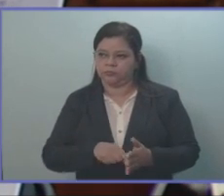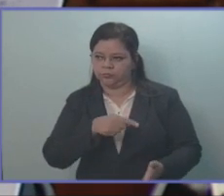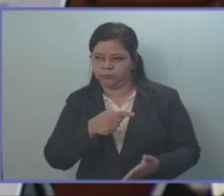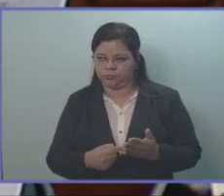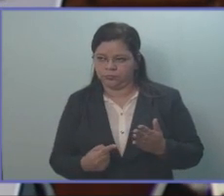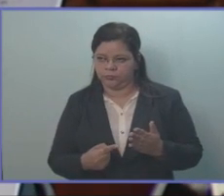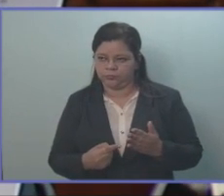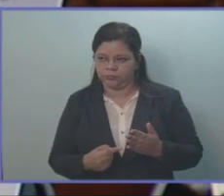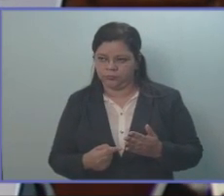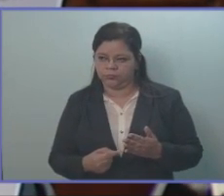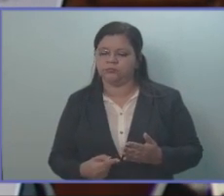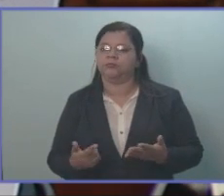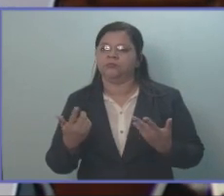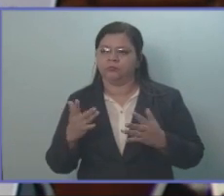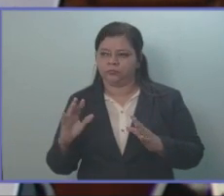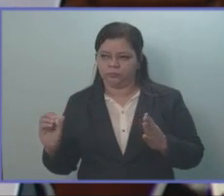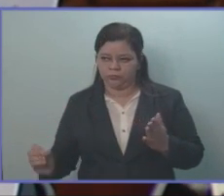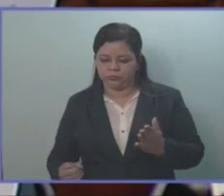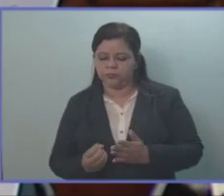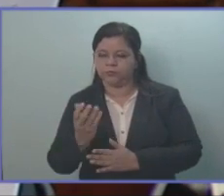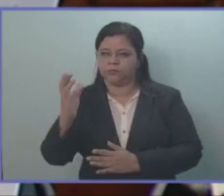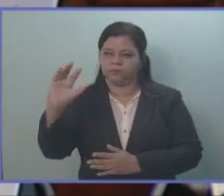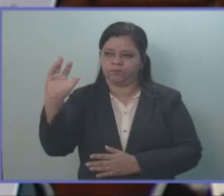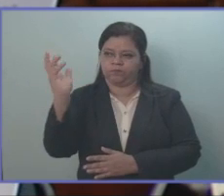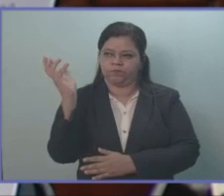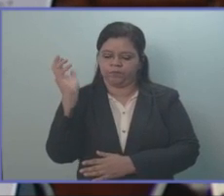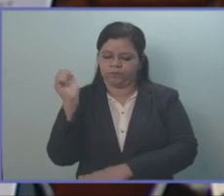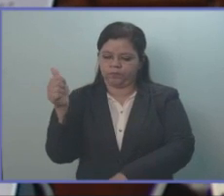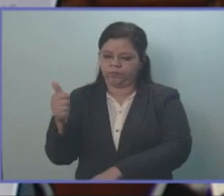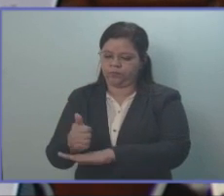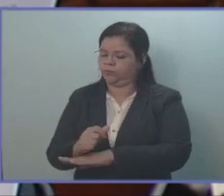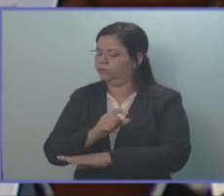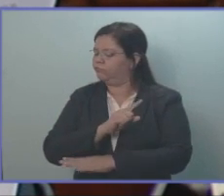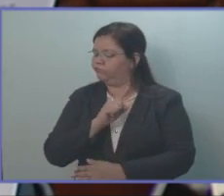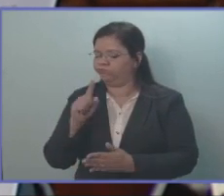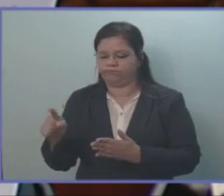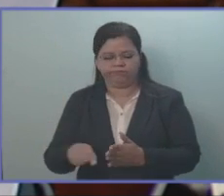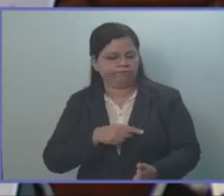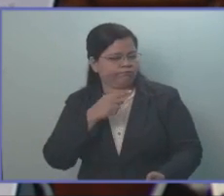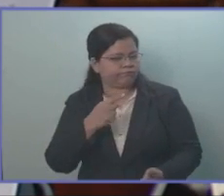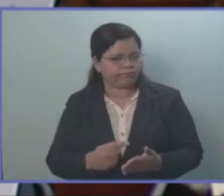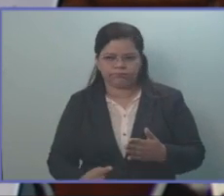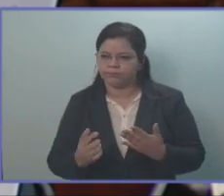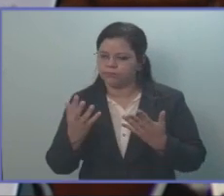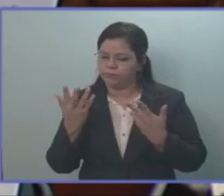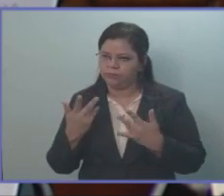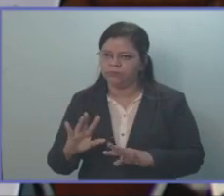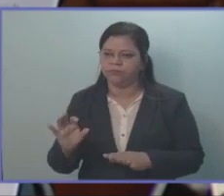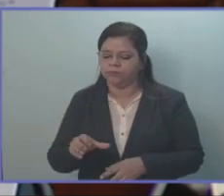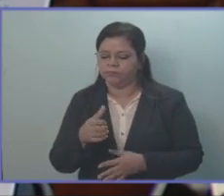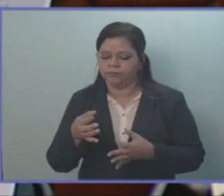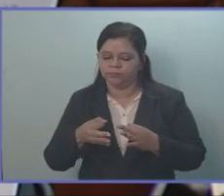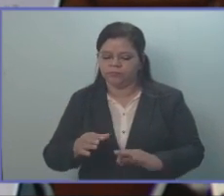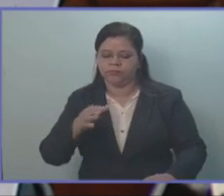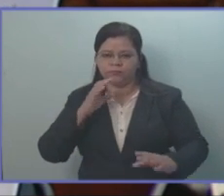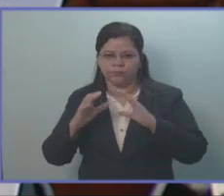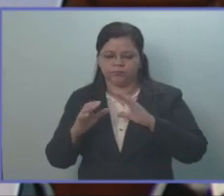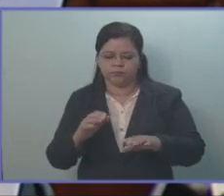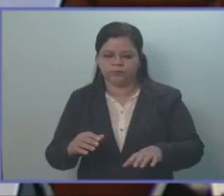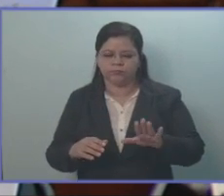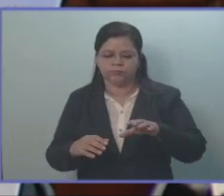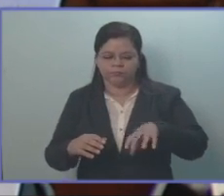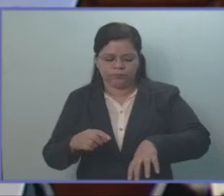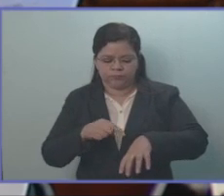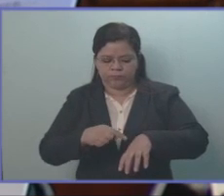la instalación de nuevas antenas u otras infraestructuras de telecomunicaciones en un radio de